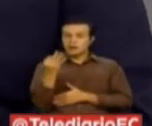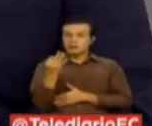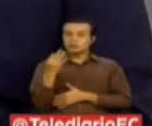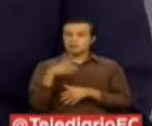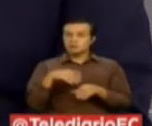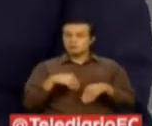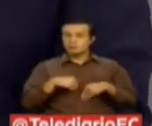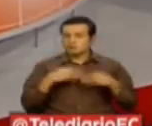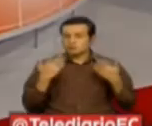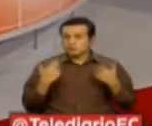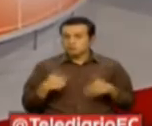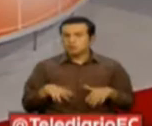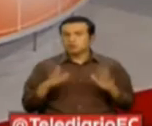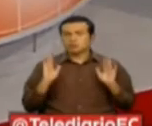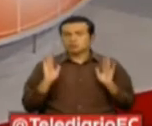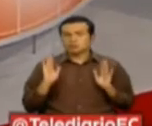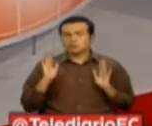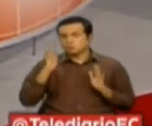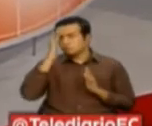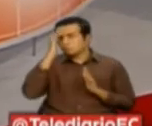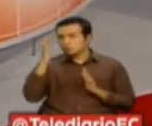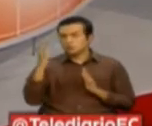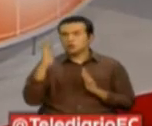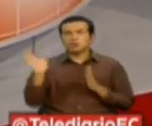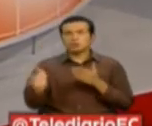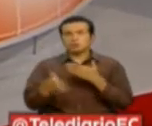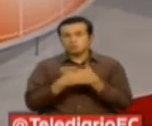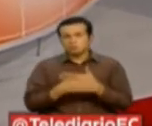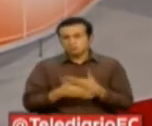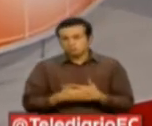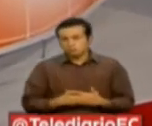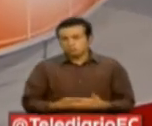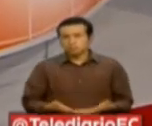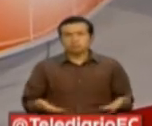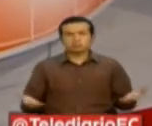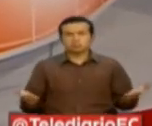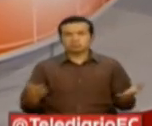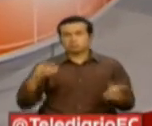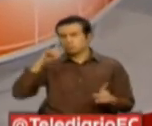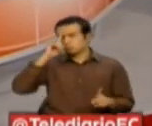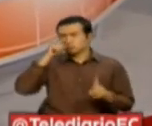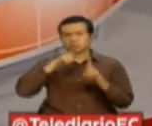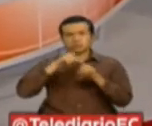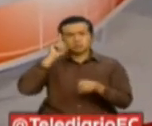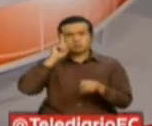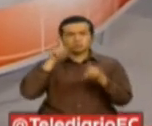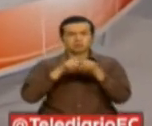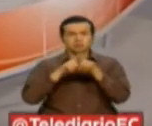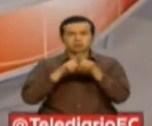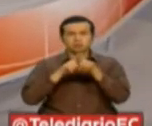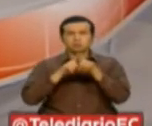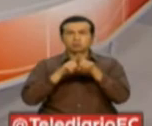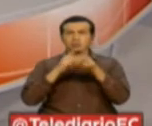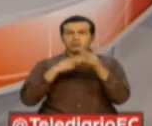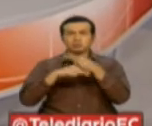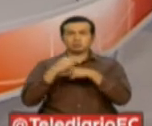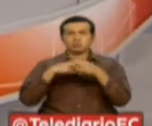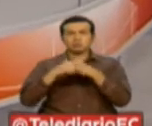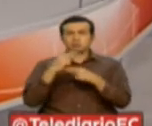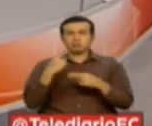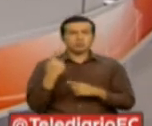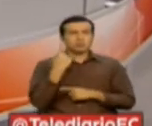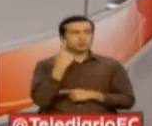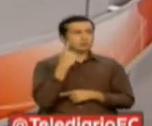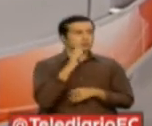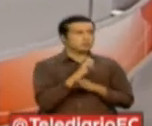factible porque incorporar es la meta de acuerdos comerciales cuando esto no es algo que depende